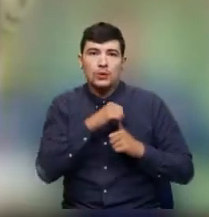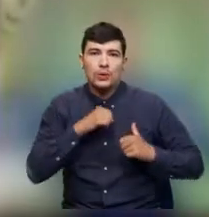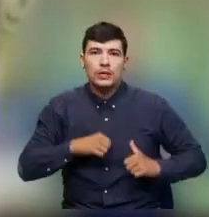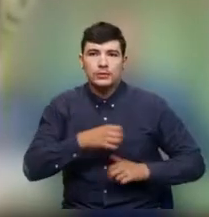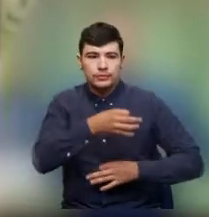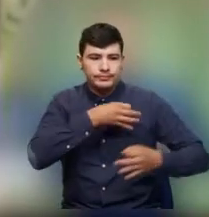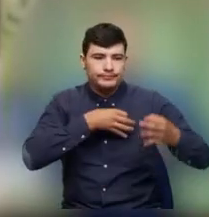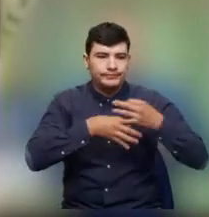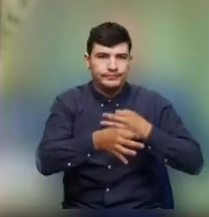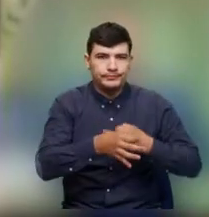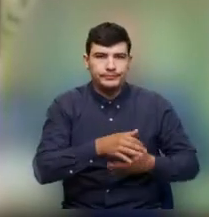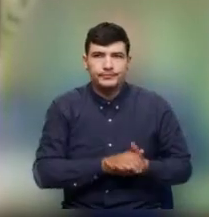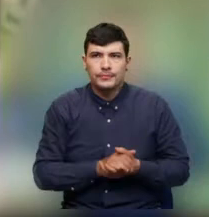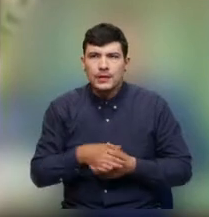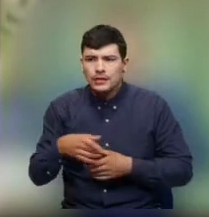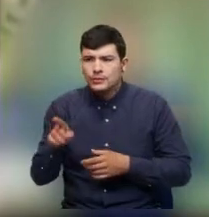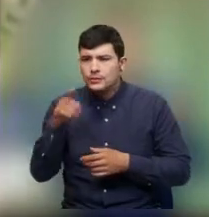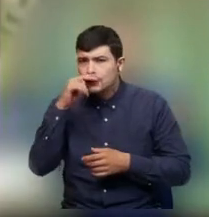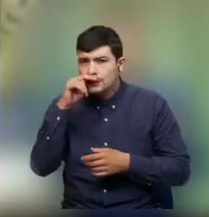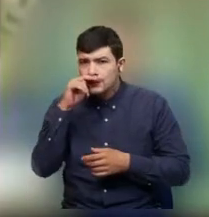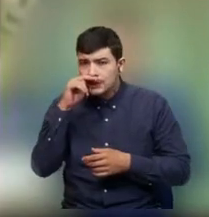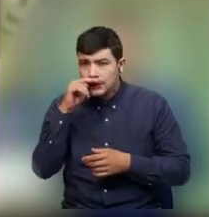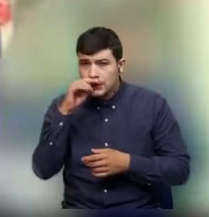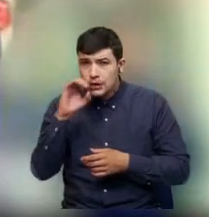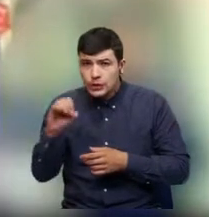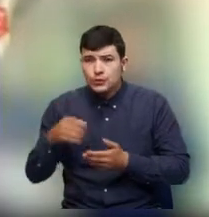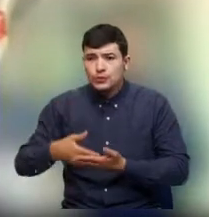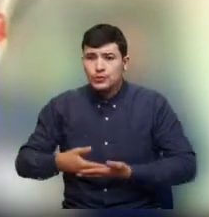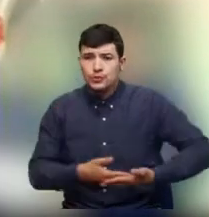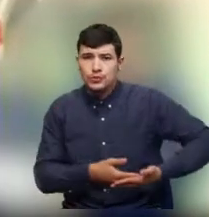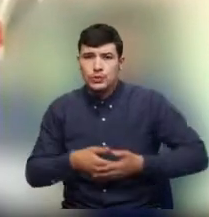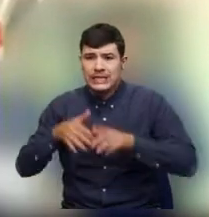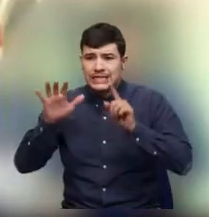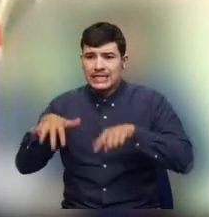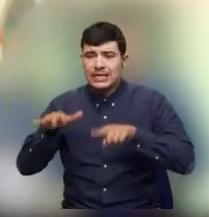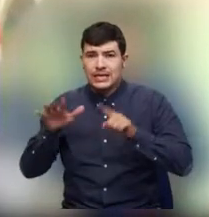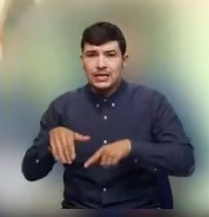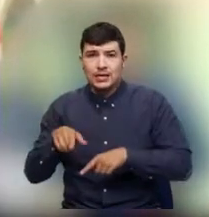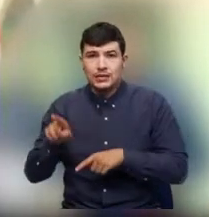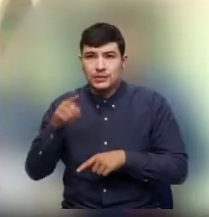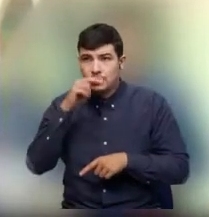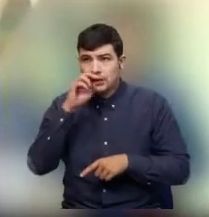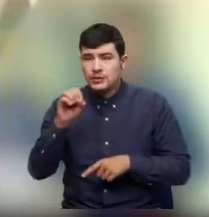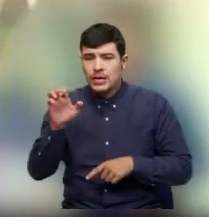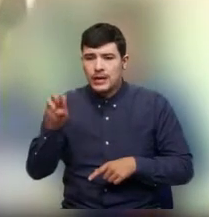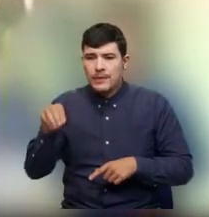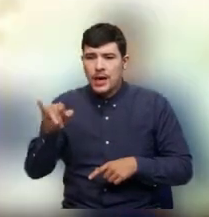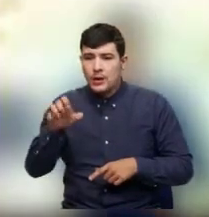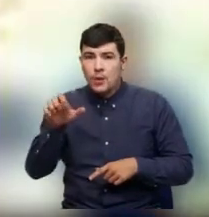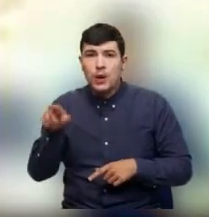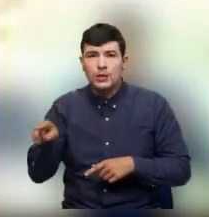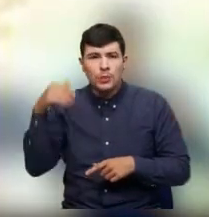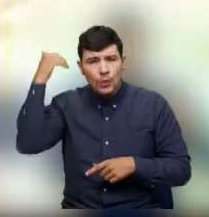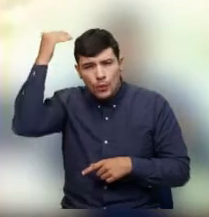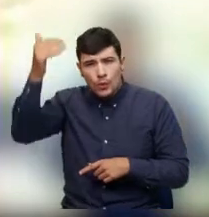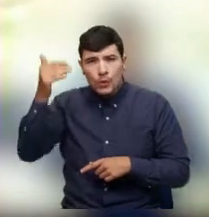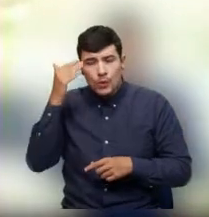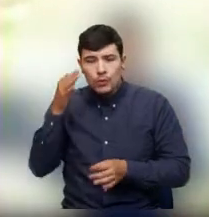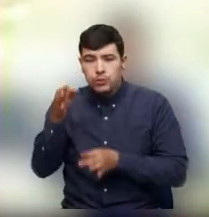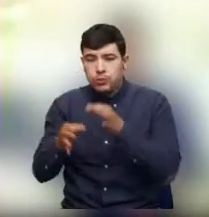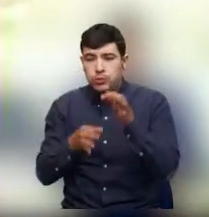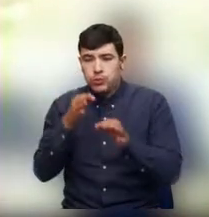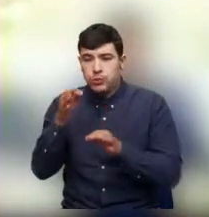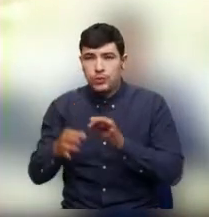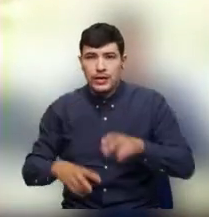A su corta edad, tan solo 6 meses de vida, Emanuel lucha en medio de su inocencia por conservar su